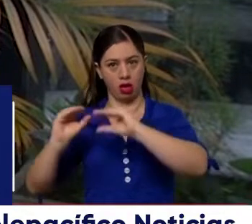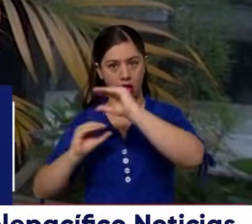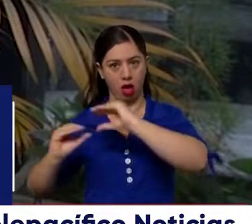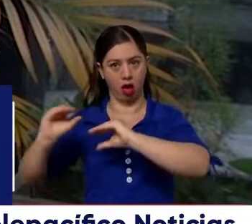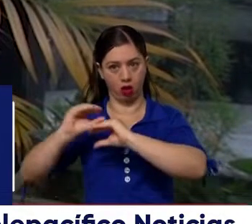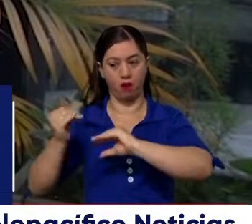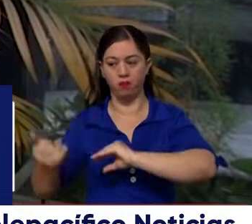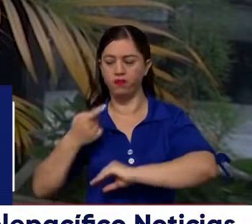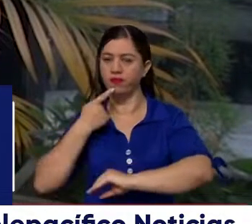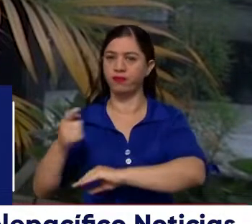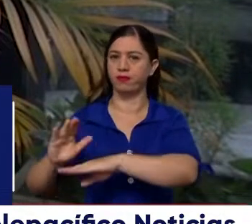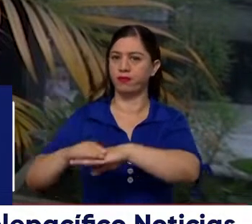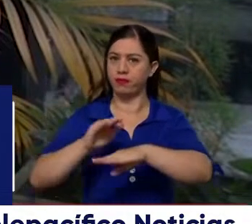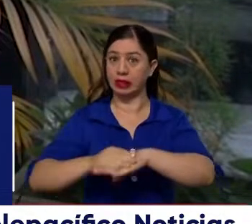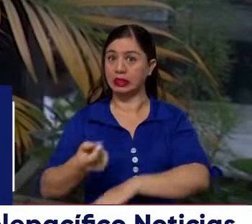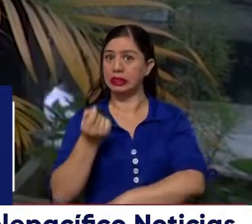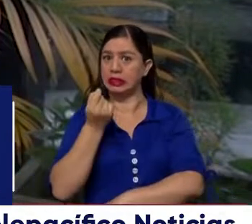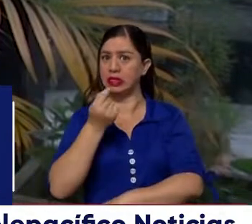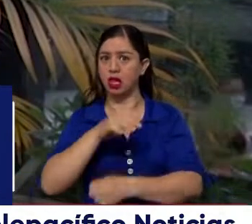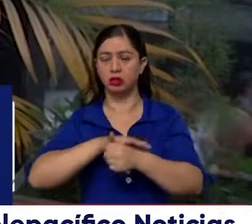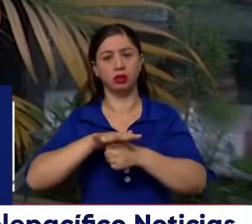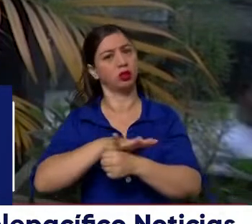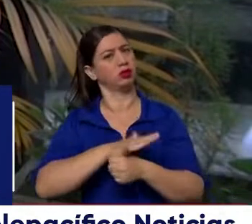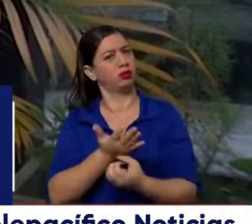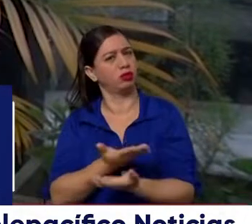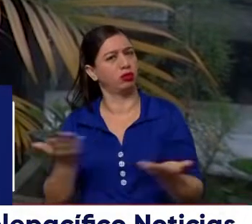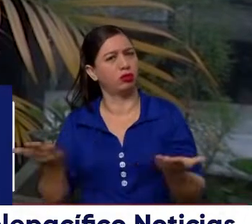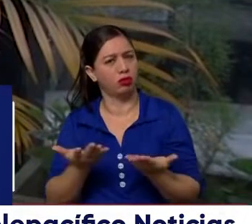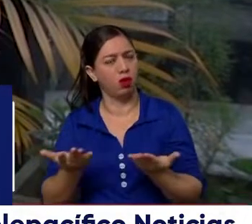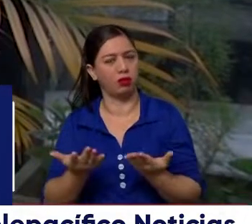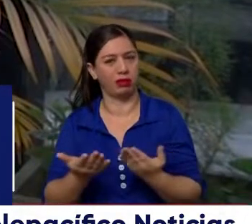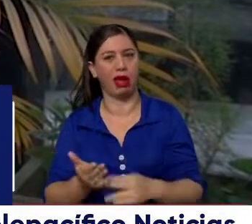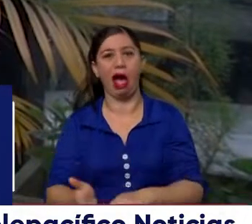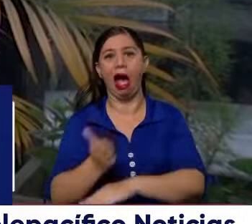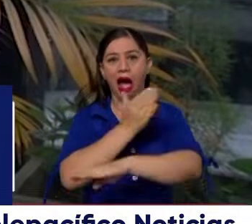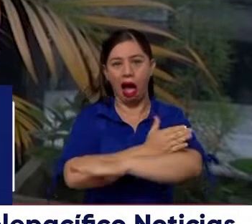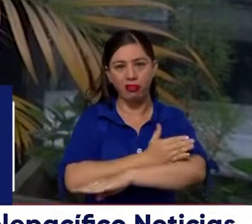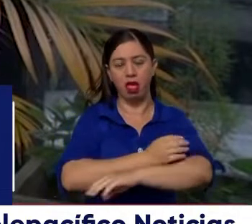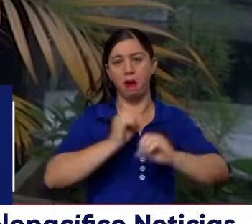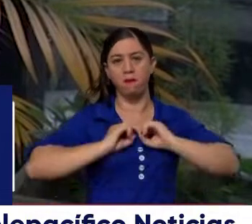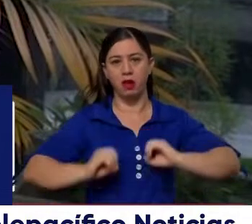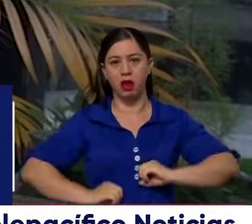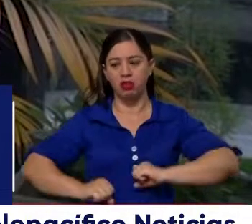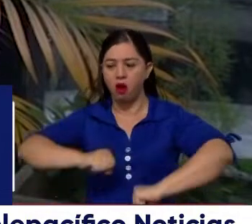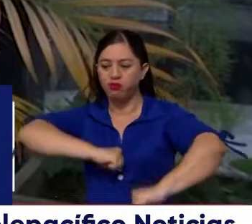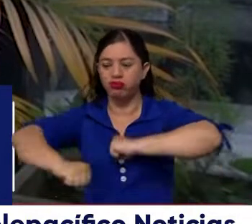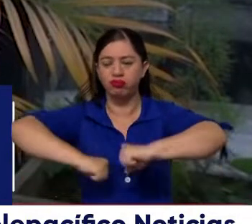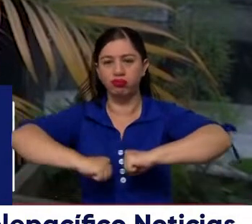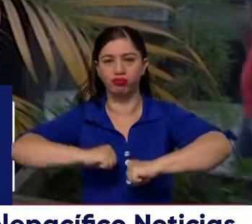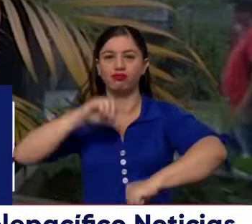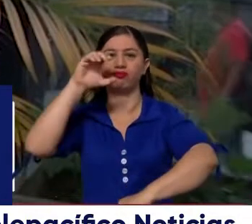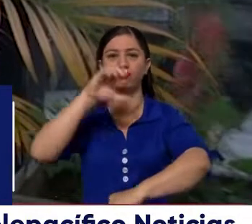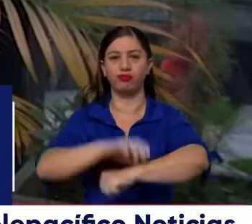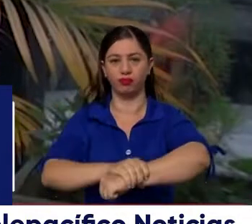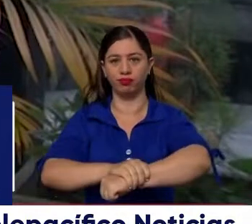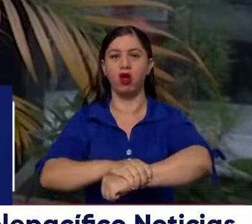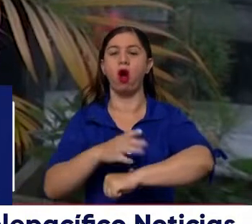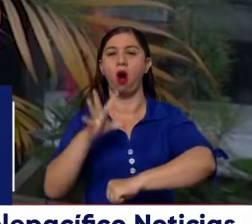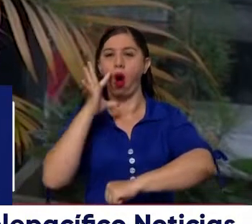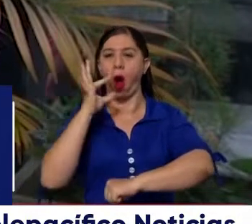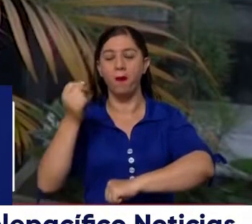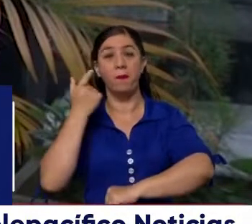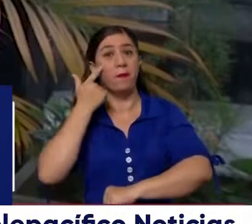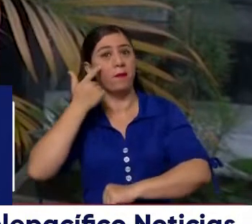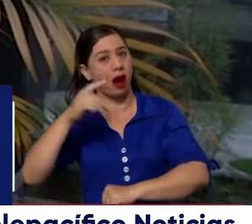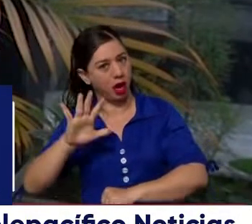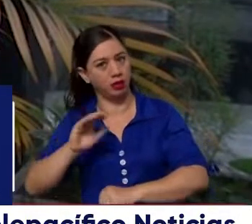se ha indicado esta delicada situación se presenta en medio de un operativo militar donde resultó capturado un presunto